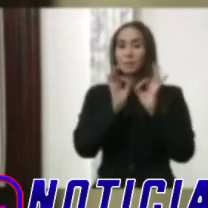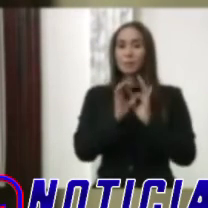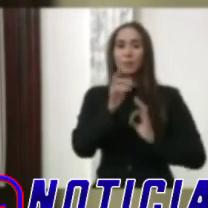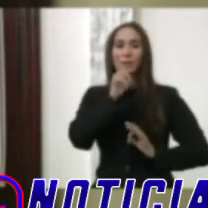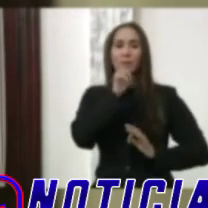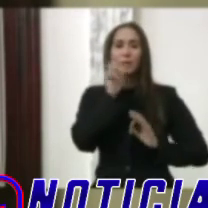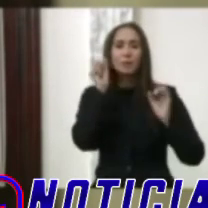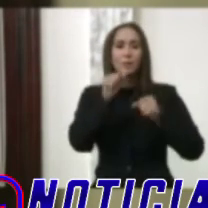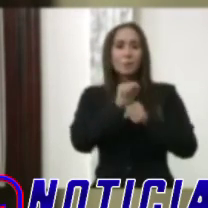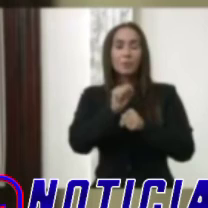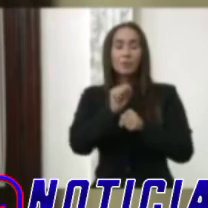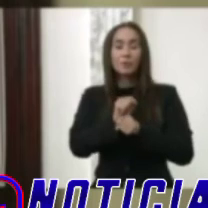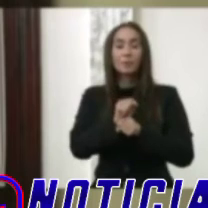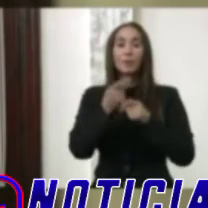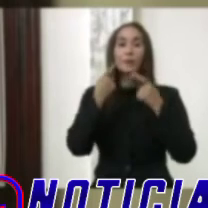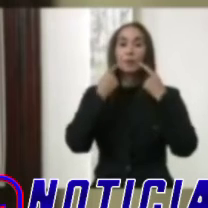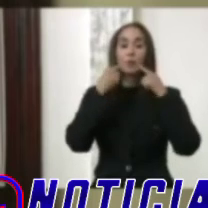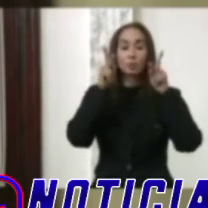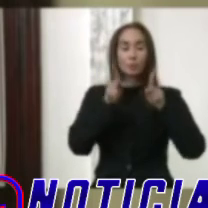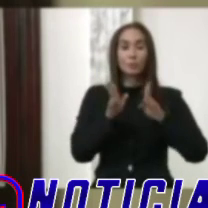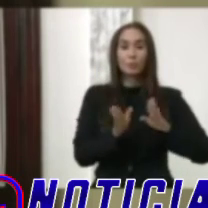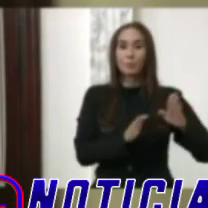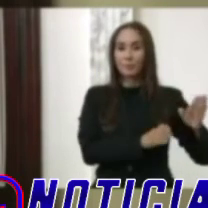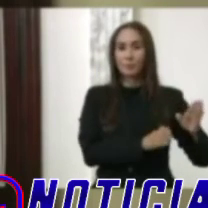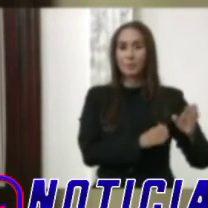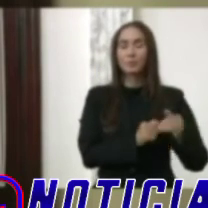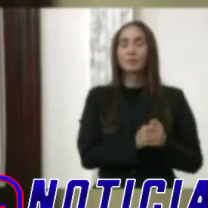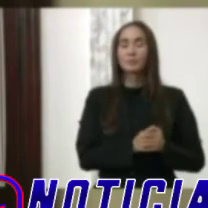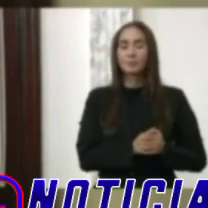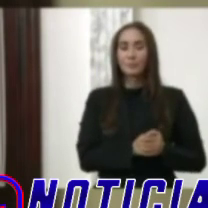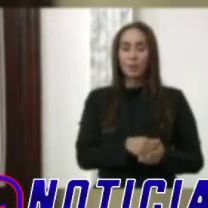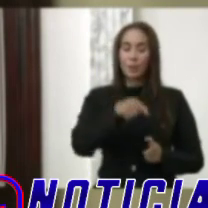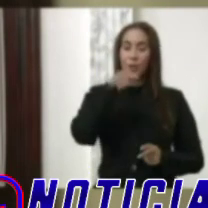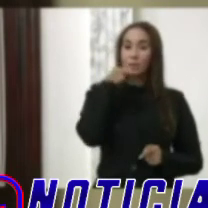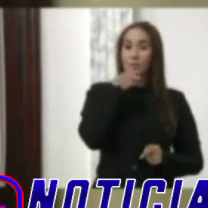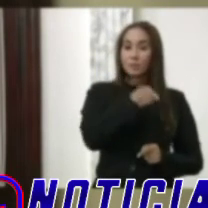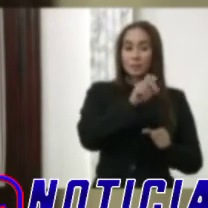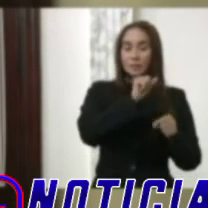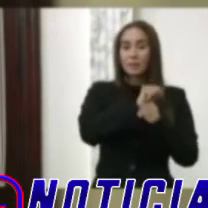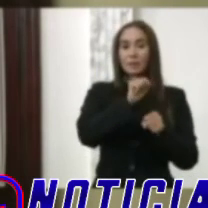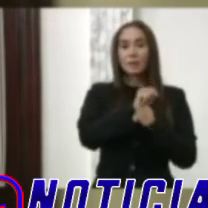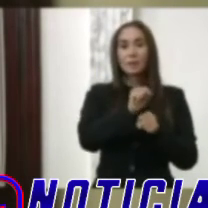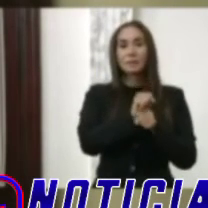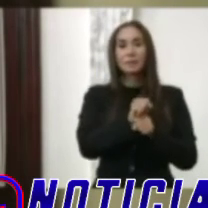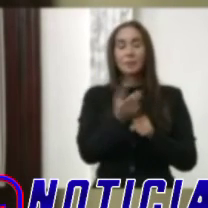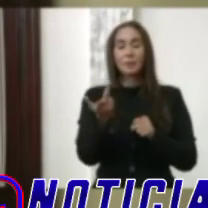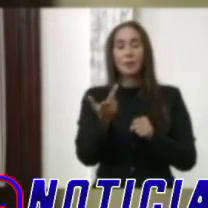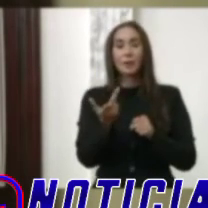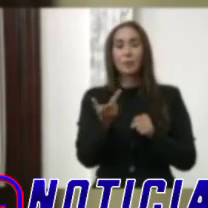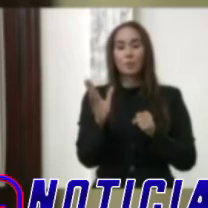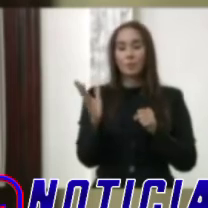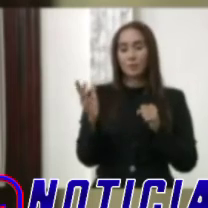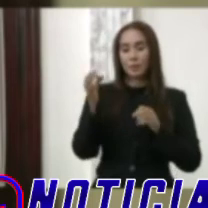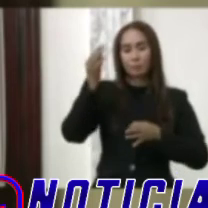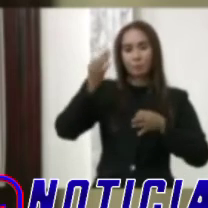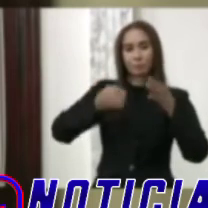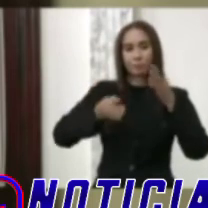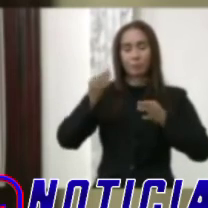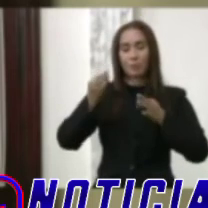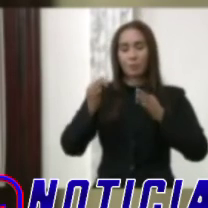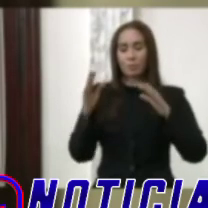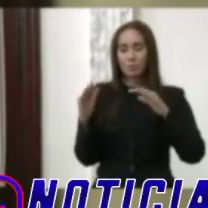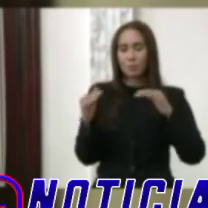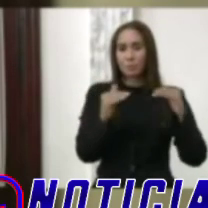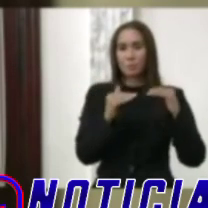fundamental, porque sin ella no tardaría en llegar la arbitrariedad, la injusticia y